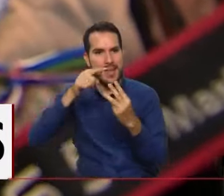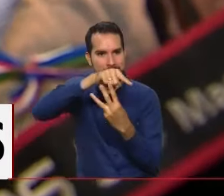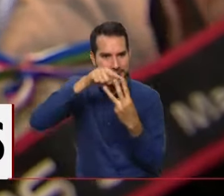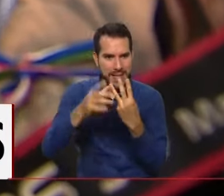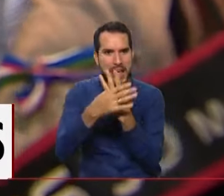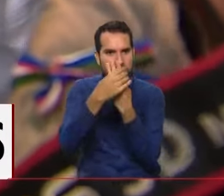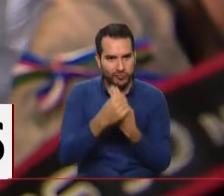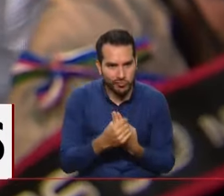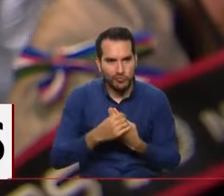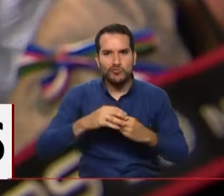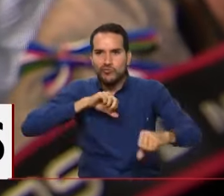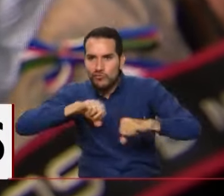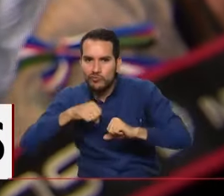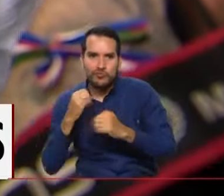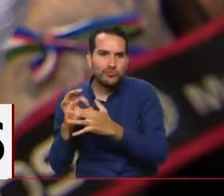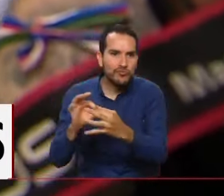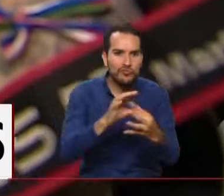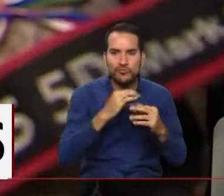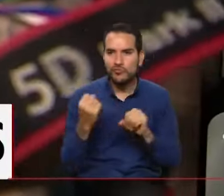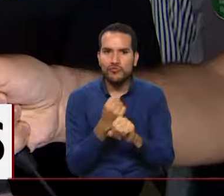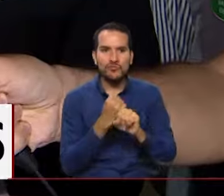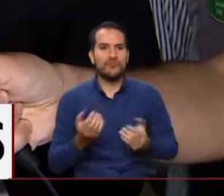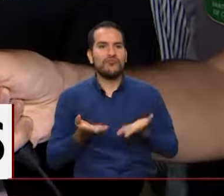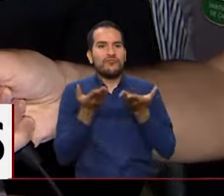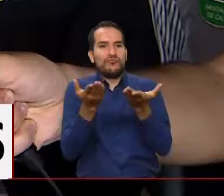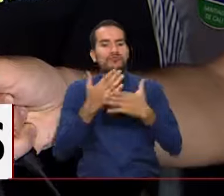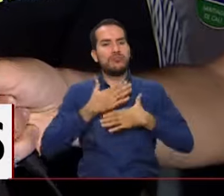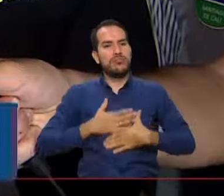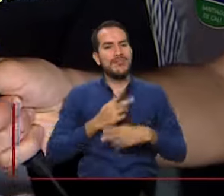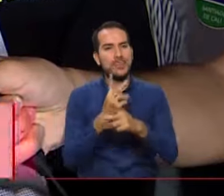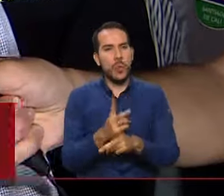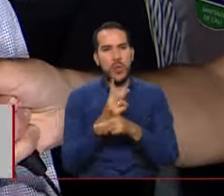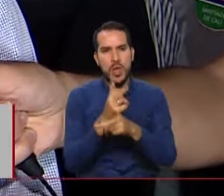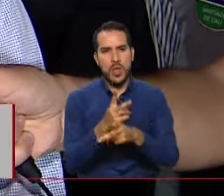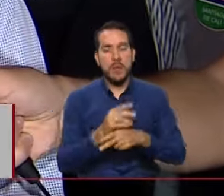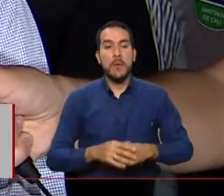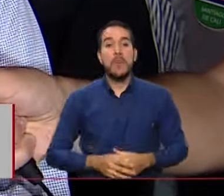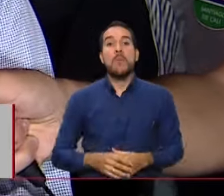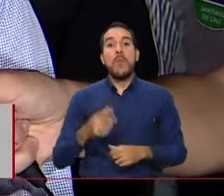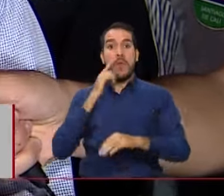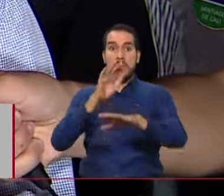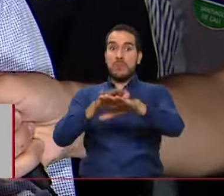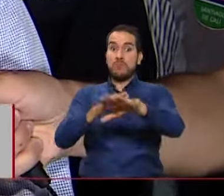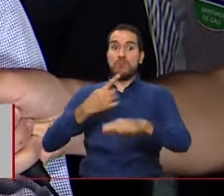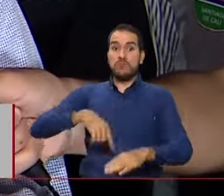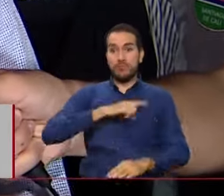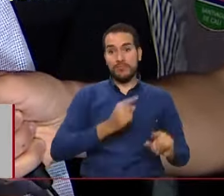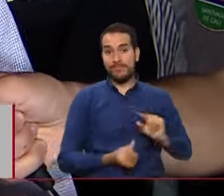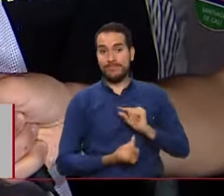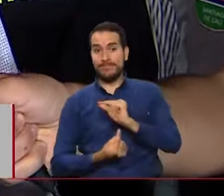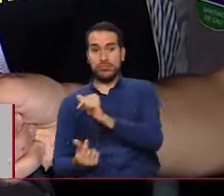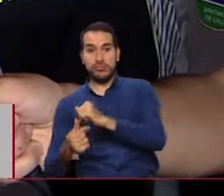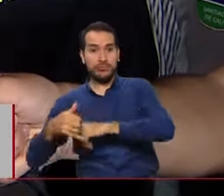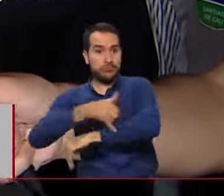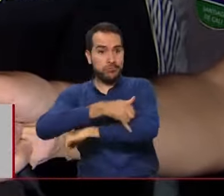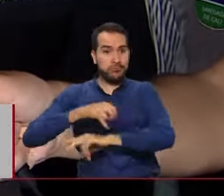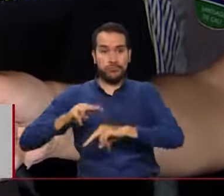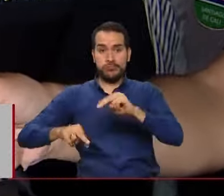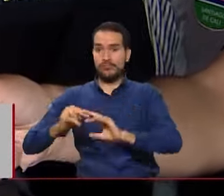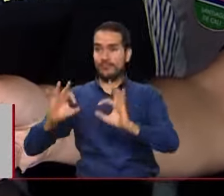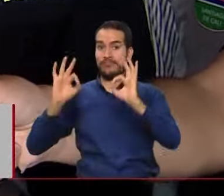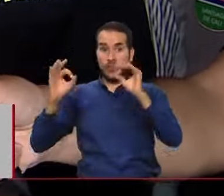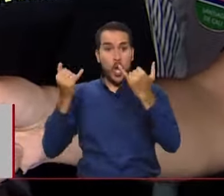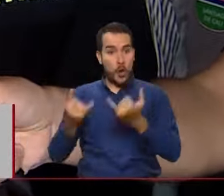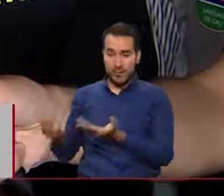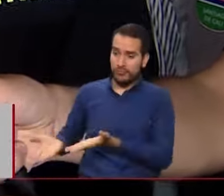los habitantes estamos invirtiendo recursos para recuperar la infraestructura hoy entregamos la estación de policía de Alfonso